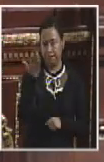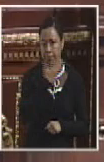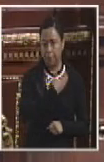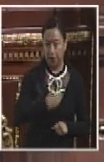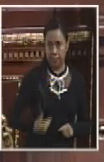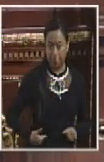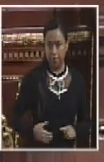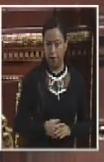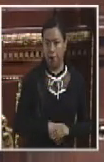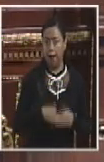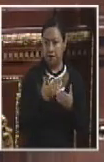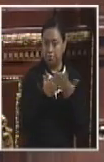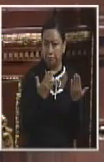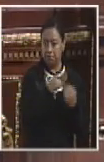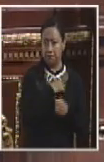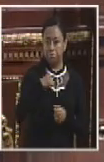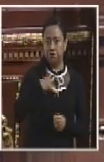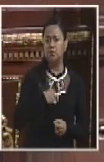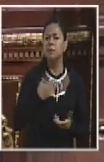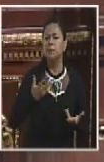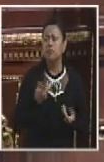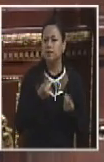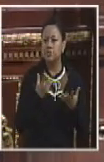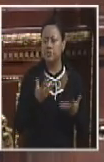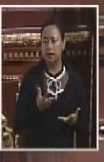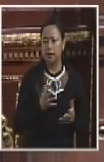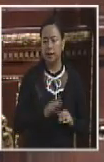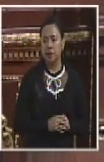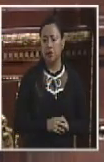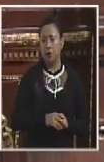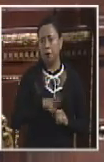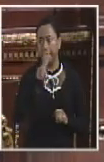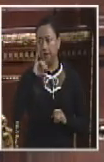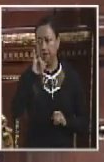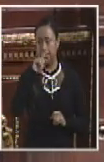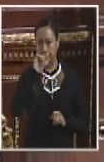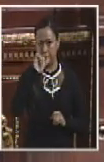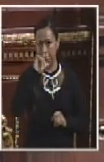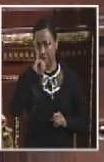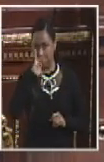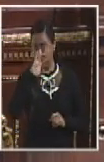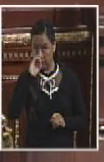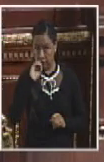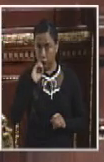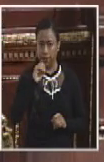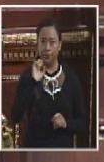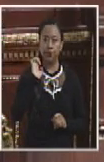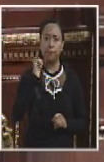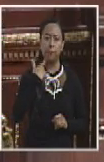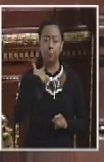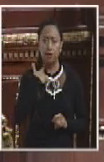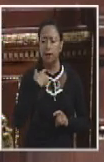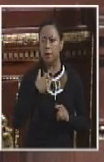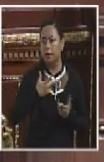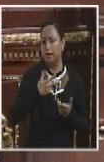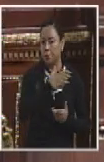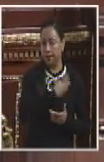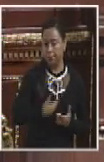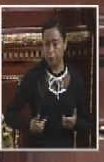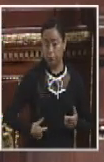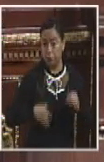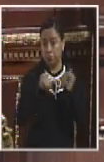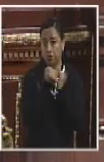Muestra de ello es la eliminación de las pensiones vitalicias a los expresidentes y, por supuesto, la propuesta de retirarle el fuero a todos